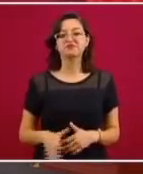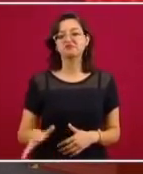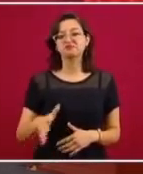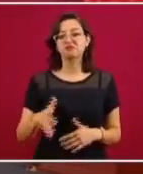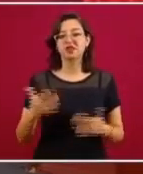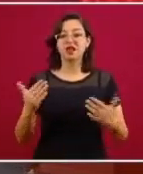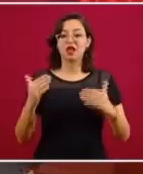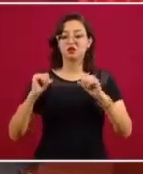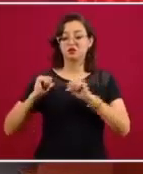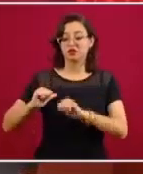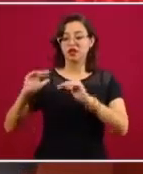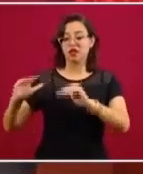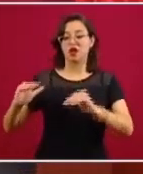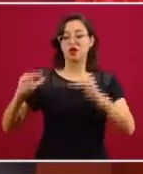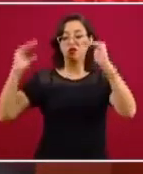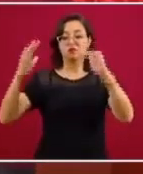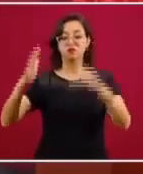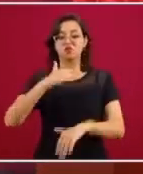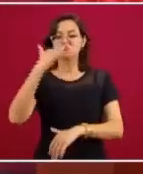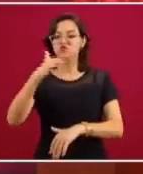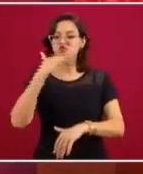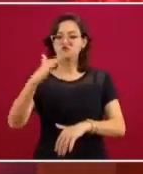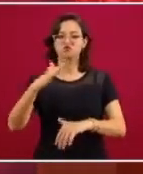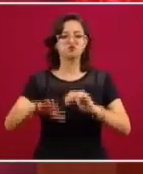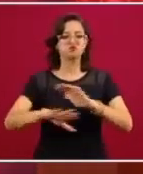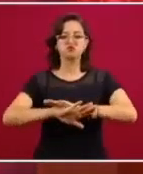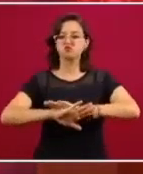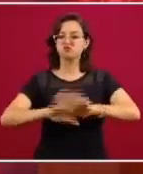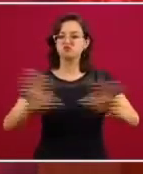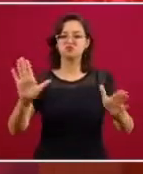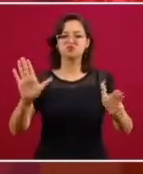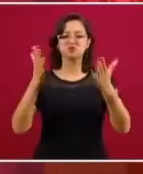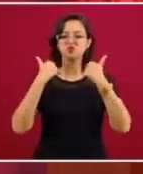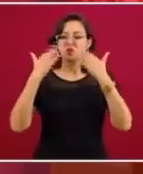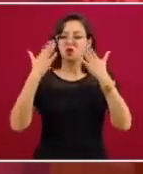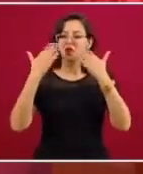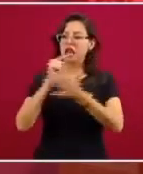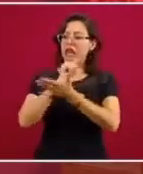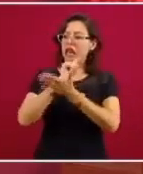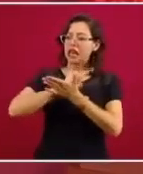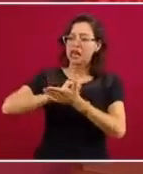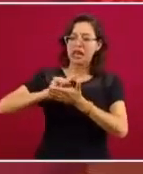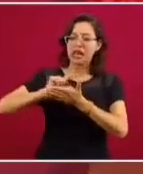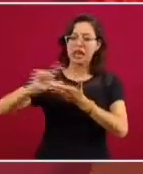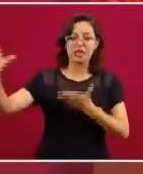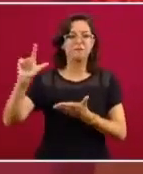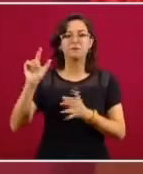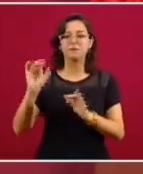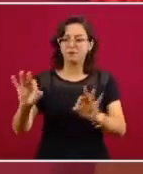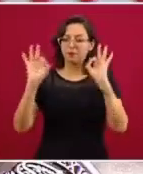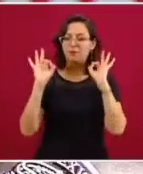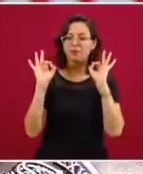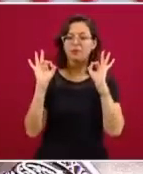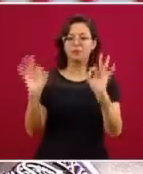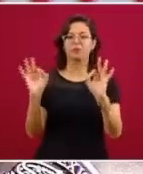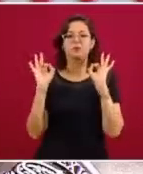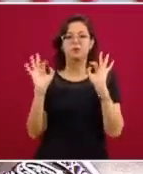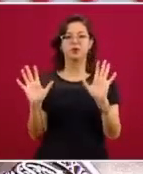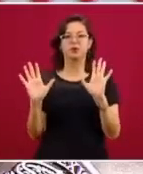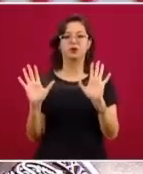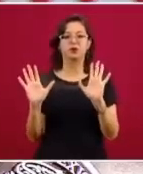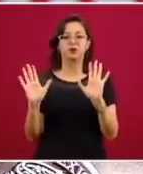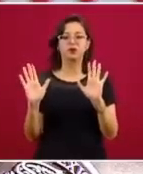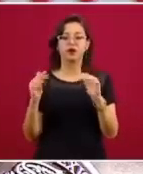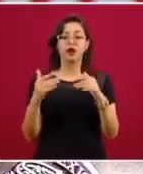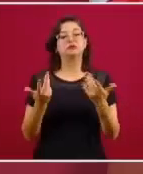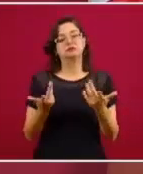también falta limpiar abajo, pero acuérdense que dijimos que íbamos a limpiar